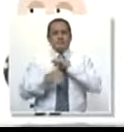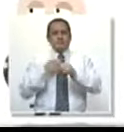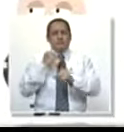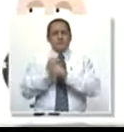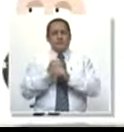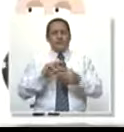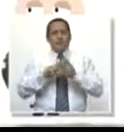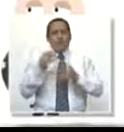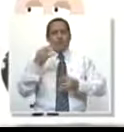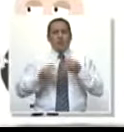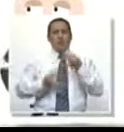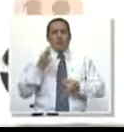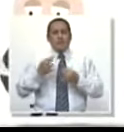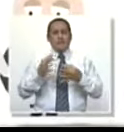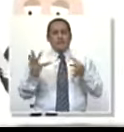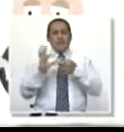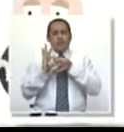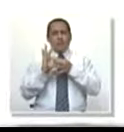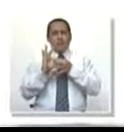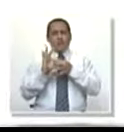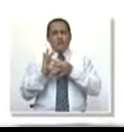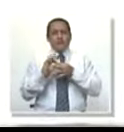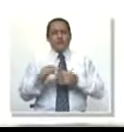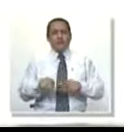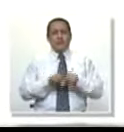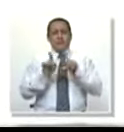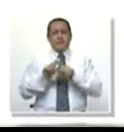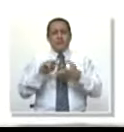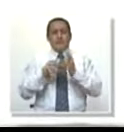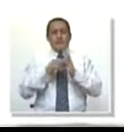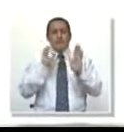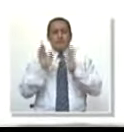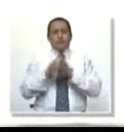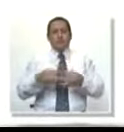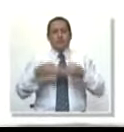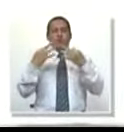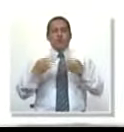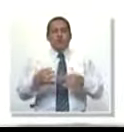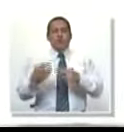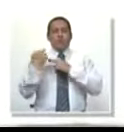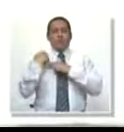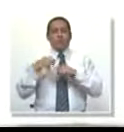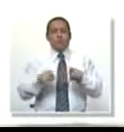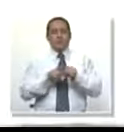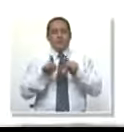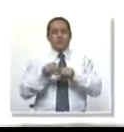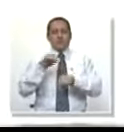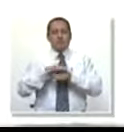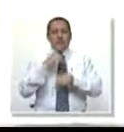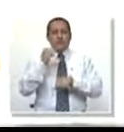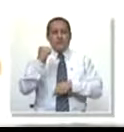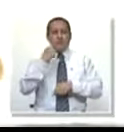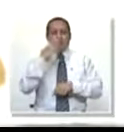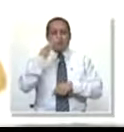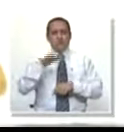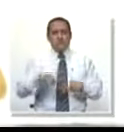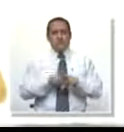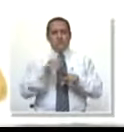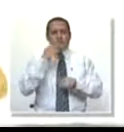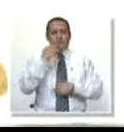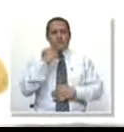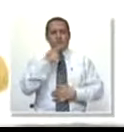internacional jurídicamente vinculante esto es de cumplimiento obligatorio sobre los derechos del niño